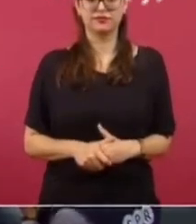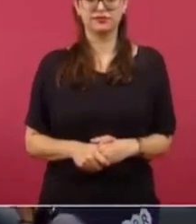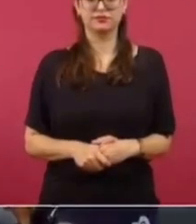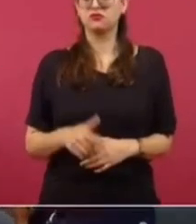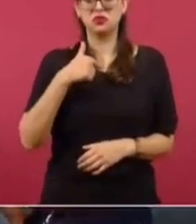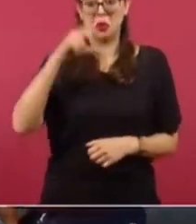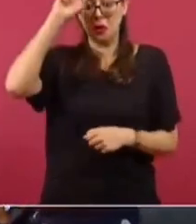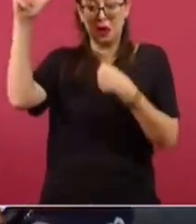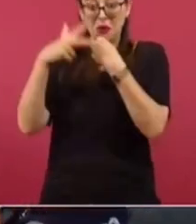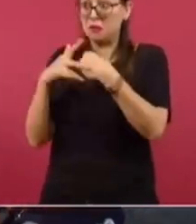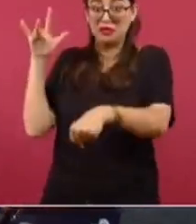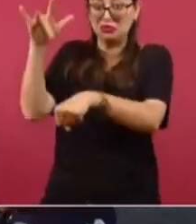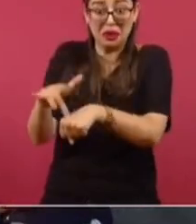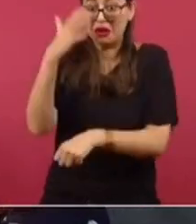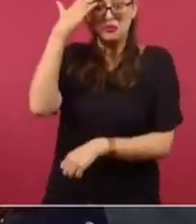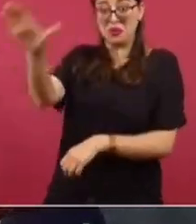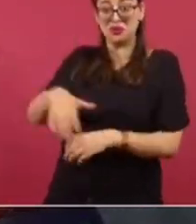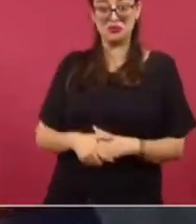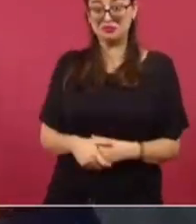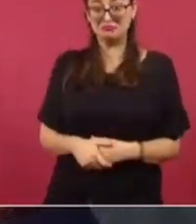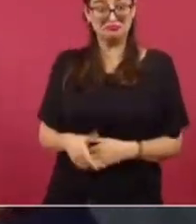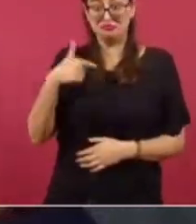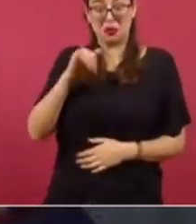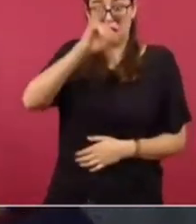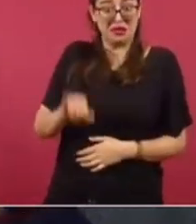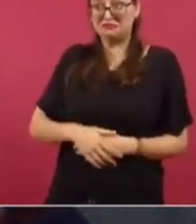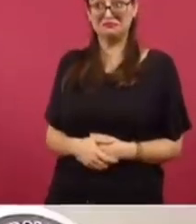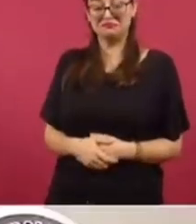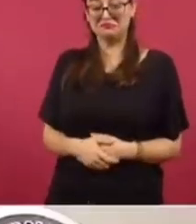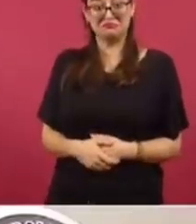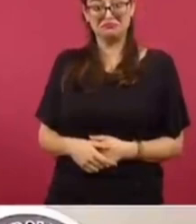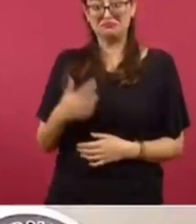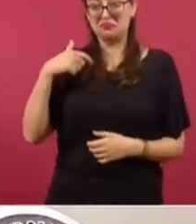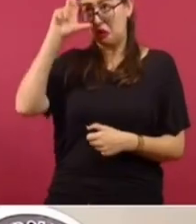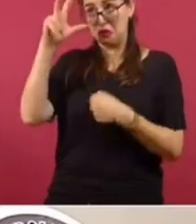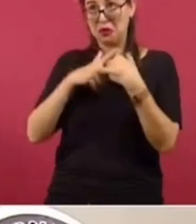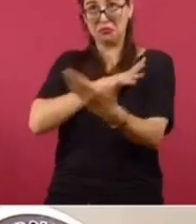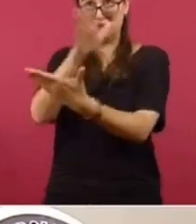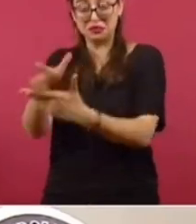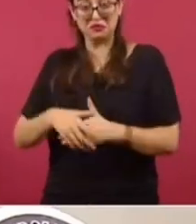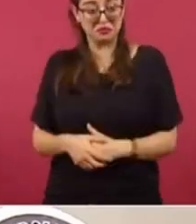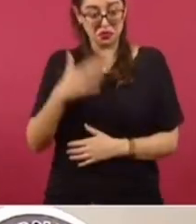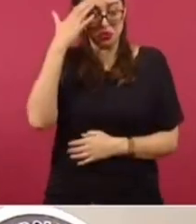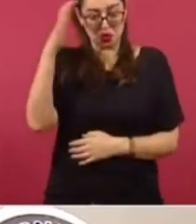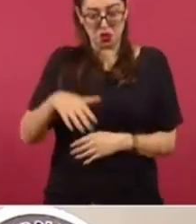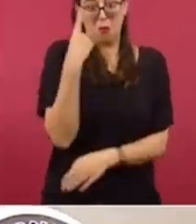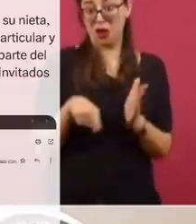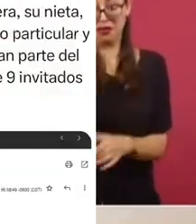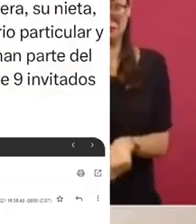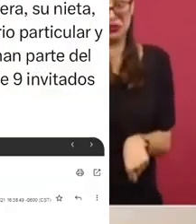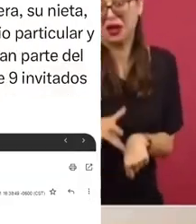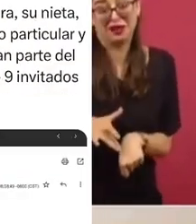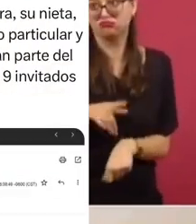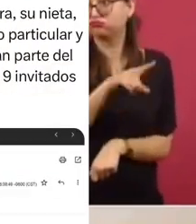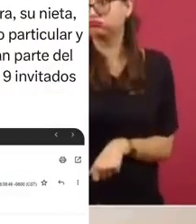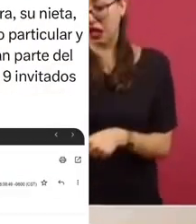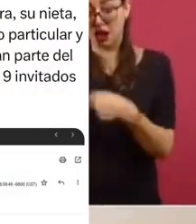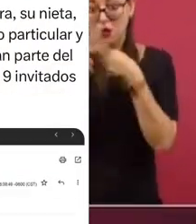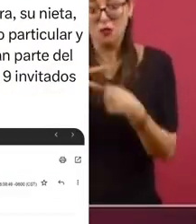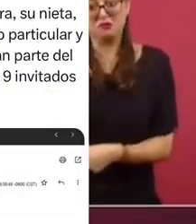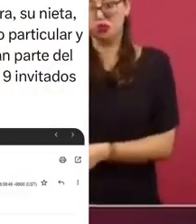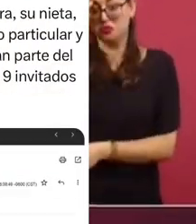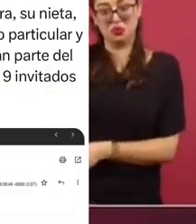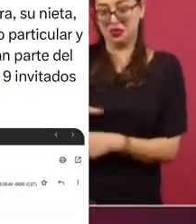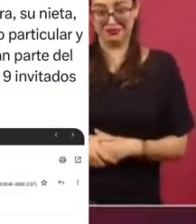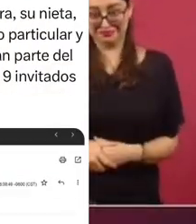Bueno, nunca he ido a Europa. Como secretario de la Defensa nunca he volado hacia Europa, he ido, solamente conozco París. En los viajes